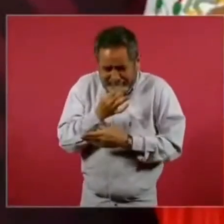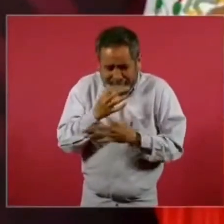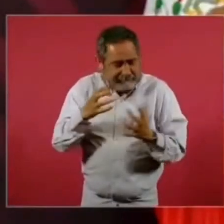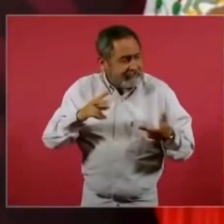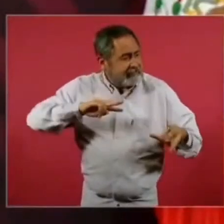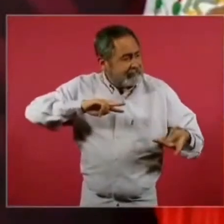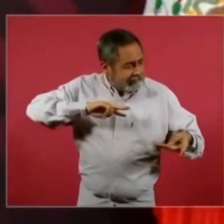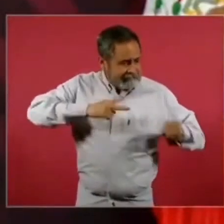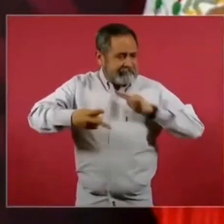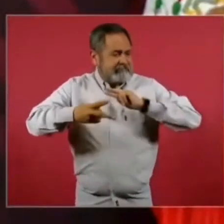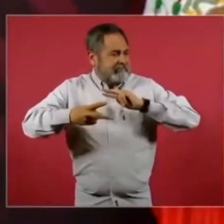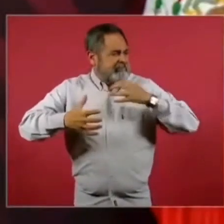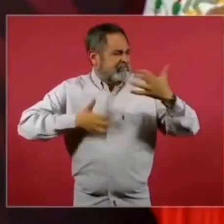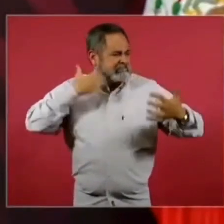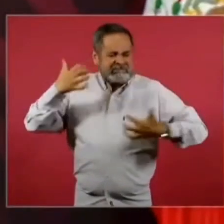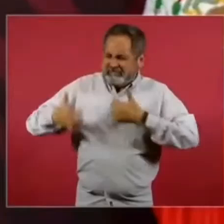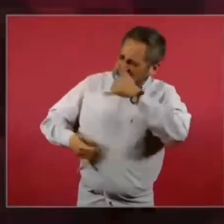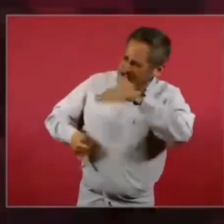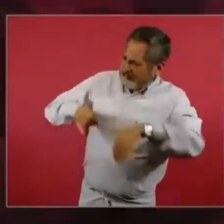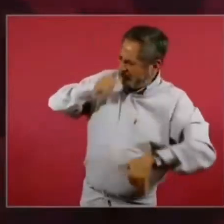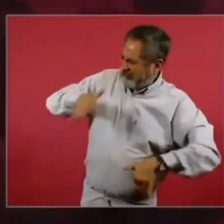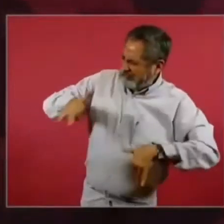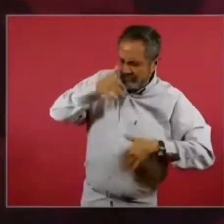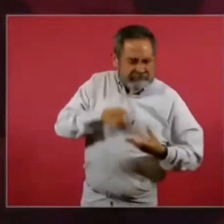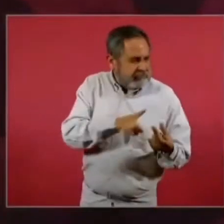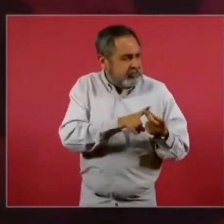actúan de esa